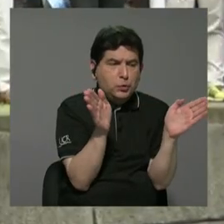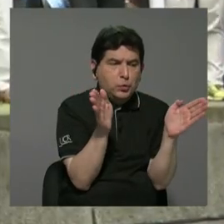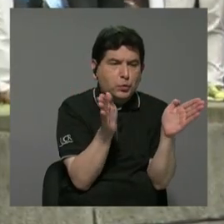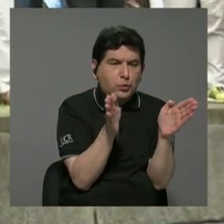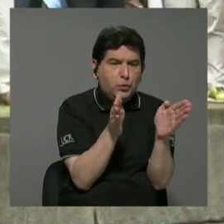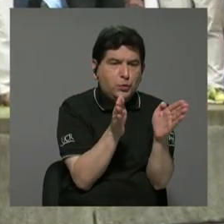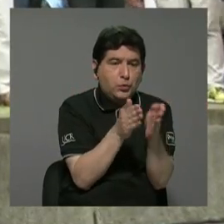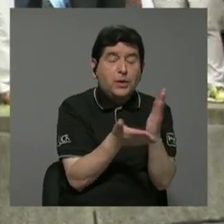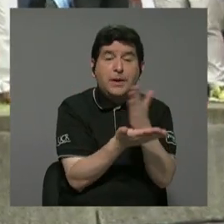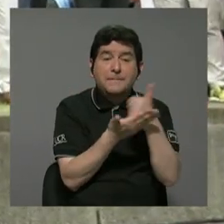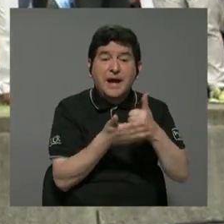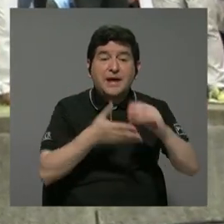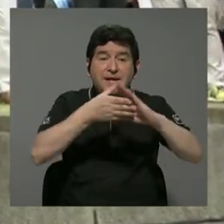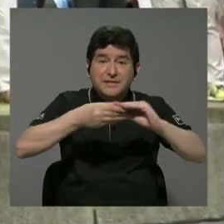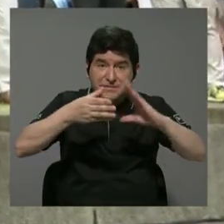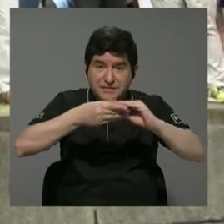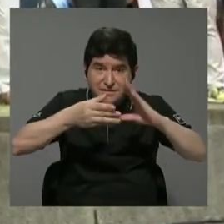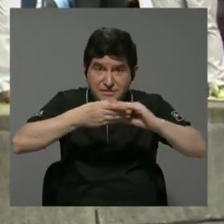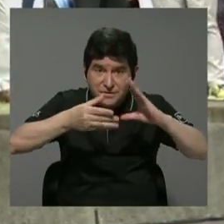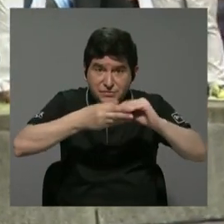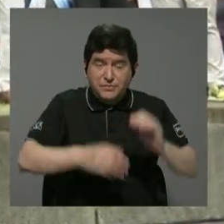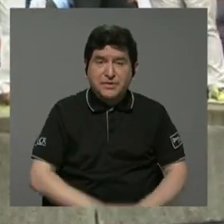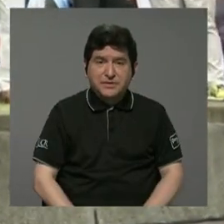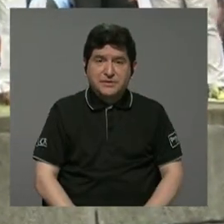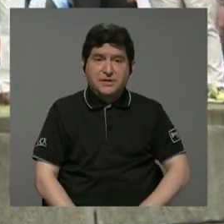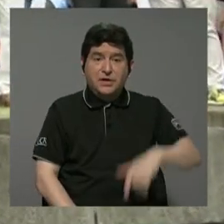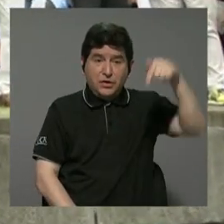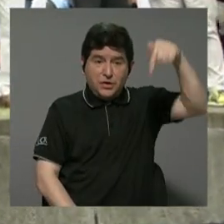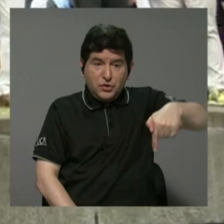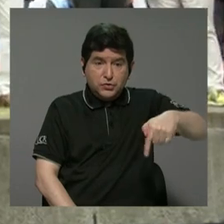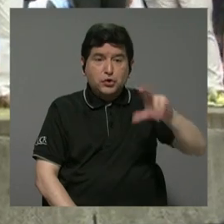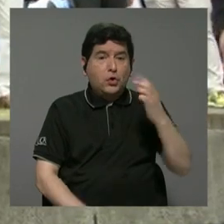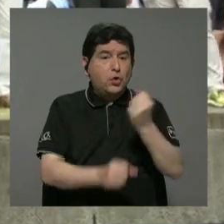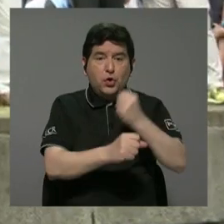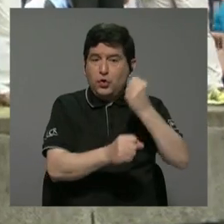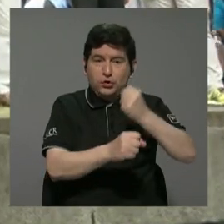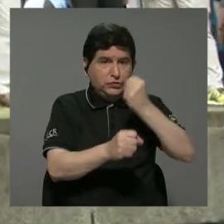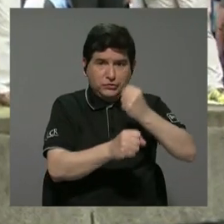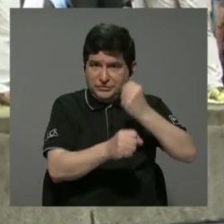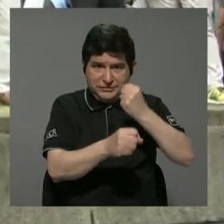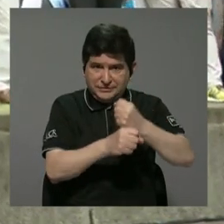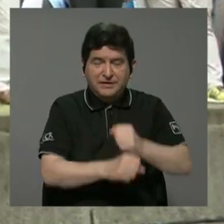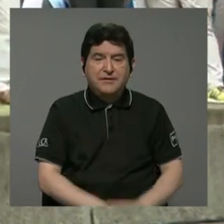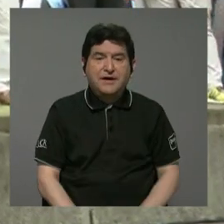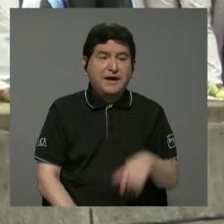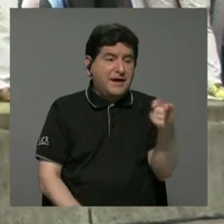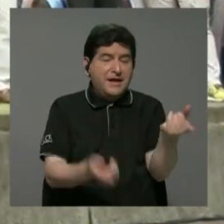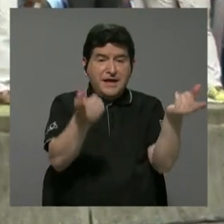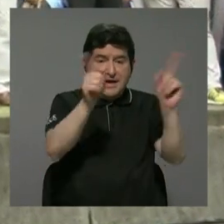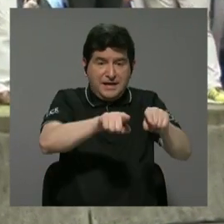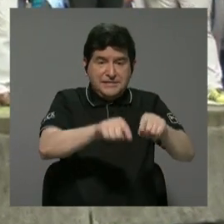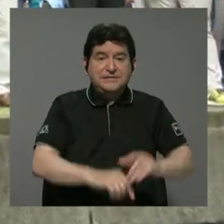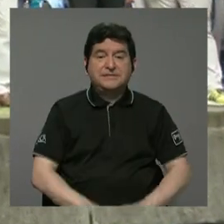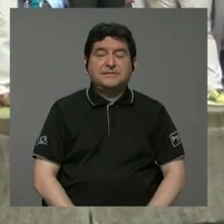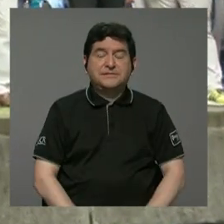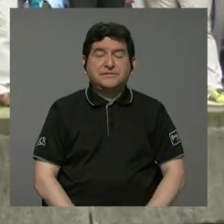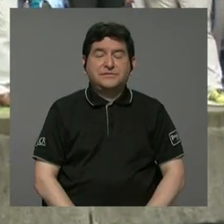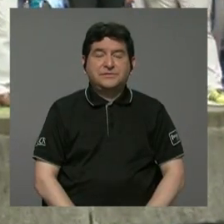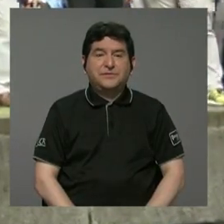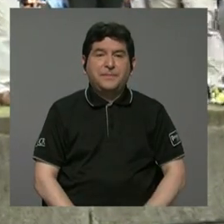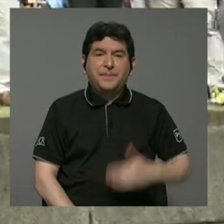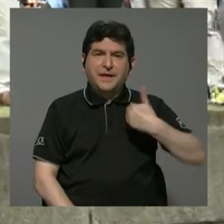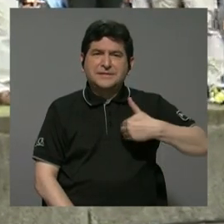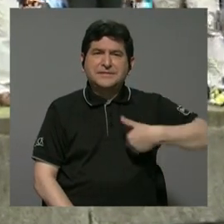poco, ¿verdad? Es parte de los comentarios, ahí dice, como que hoy no están trabajando, esas son las voces que ahí se comentan. Don